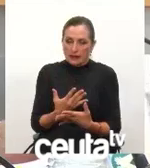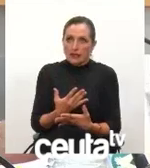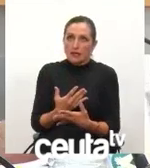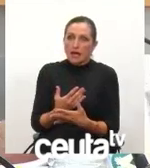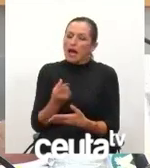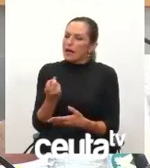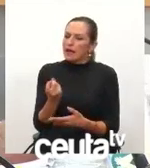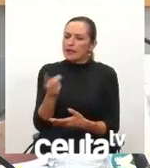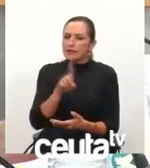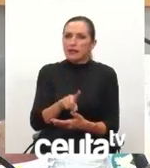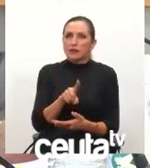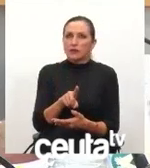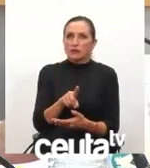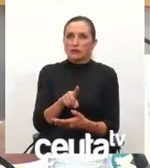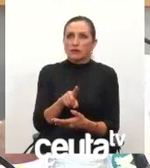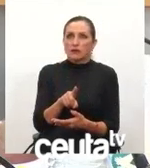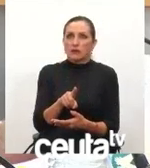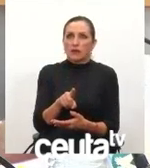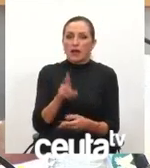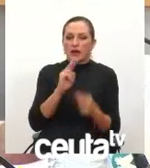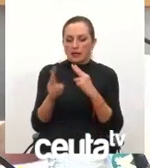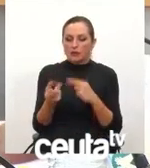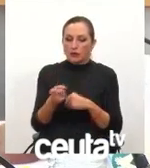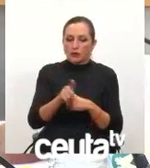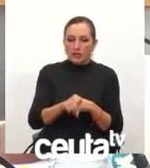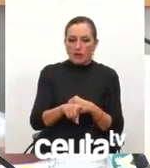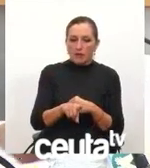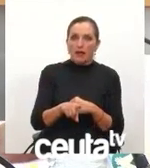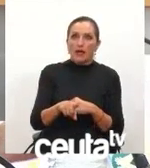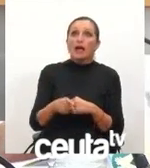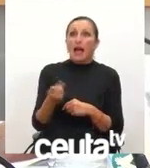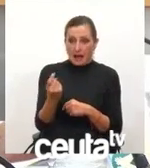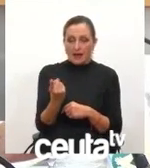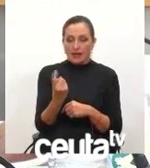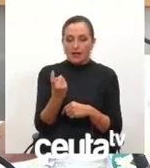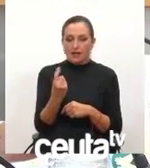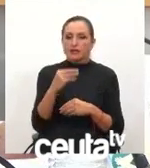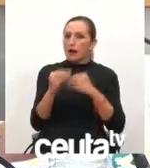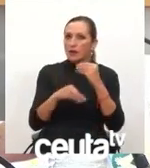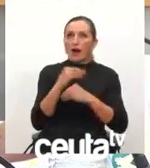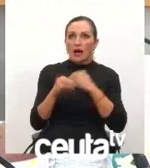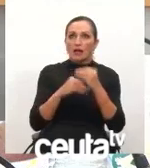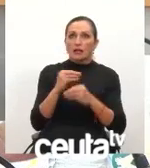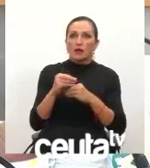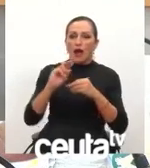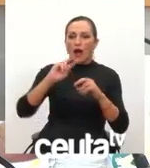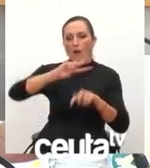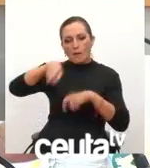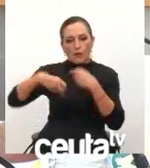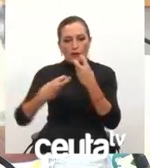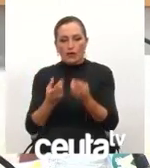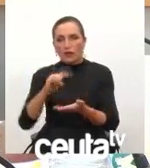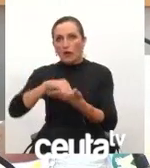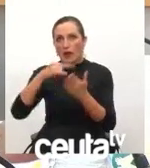Es necesario realizar, bueno, ya le contesto a la, efectivamente, es necesario realizar una serie de modificaciones al